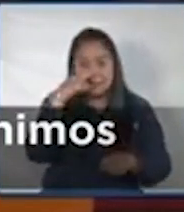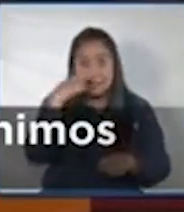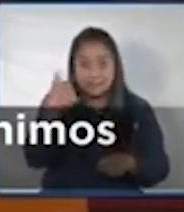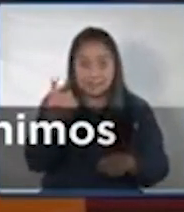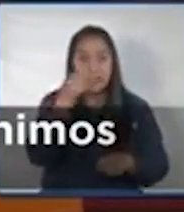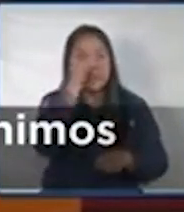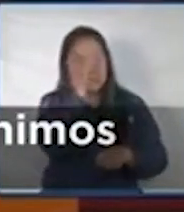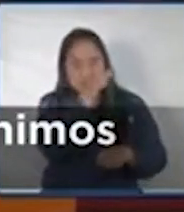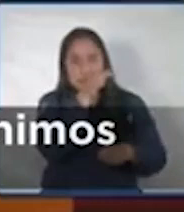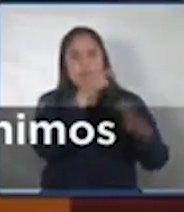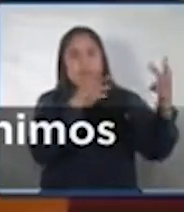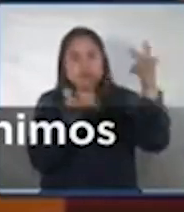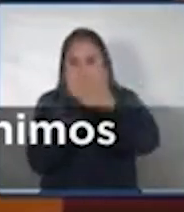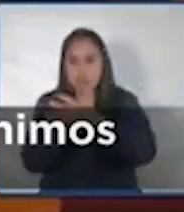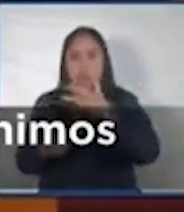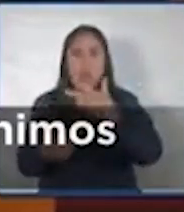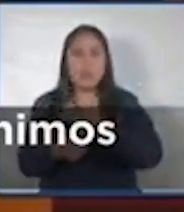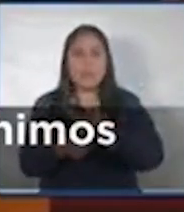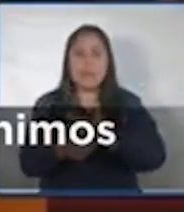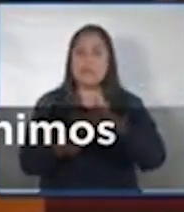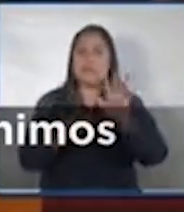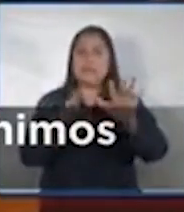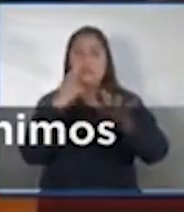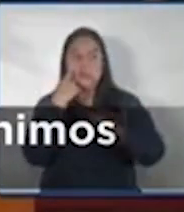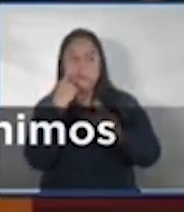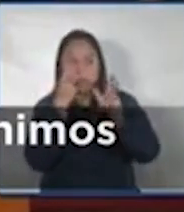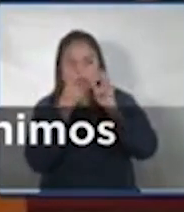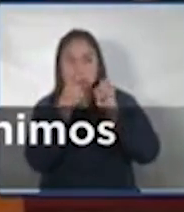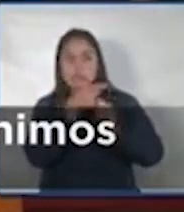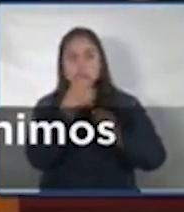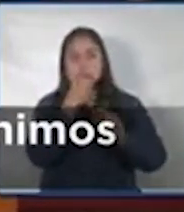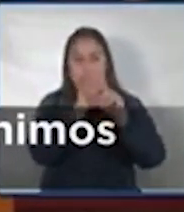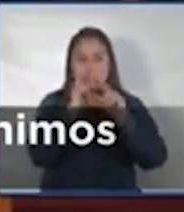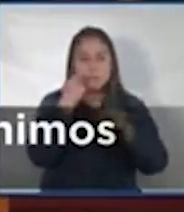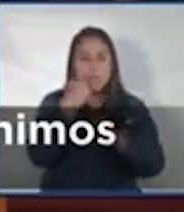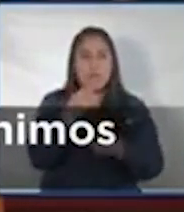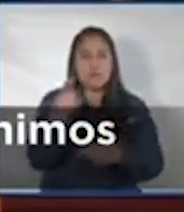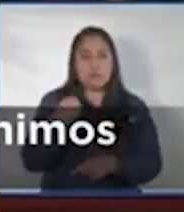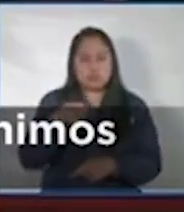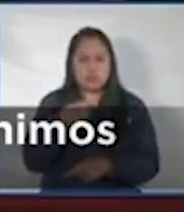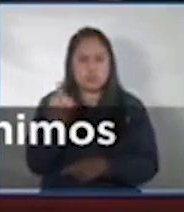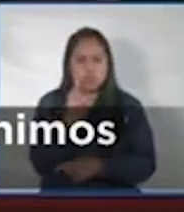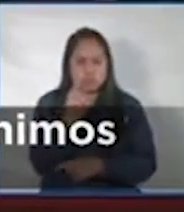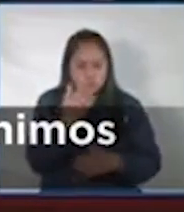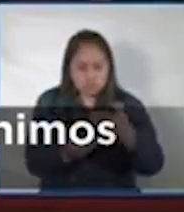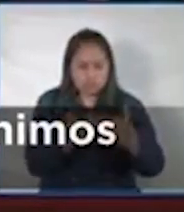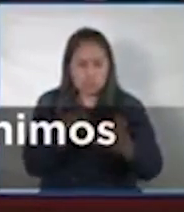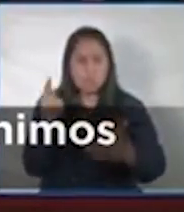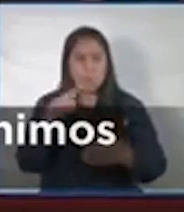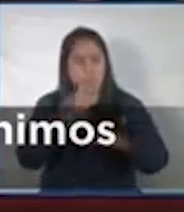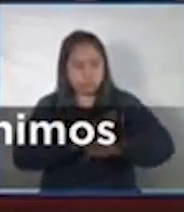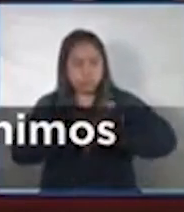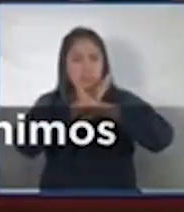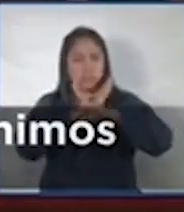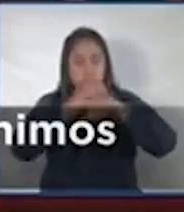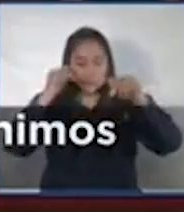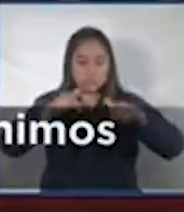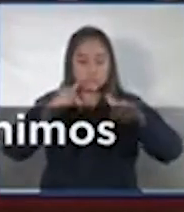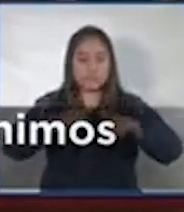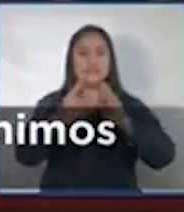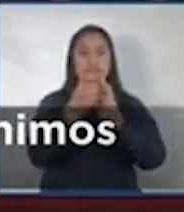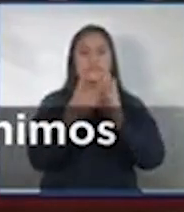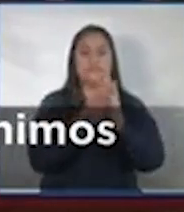la actualidad, facultándolos para realizar los procedimientos necesarios que garanticen el cumplimiento del presente